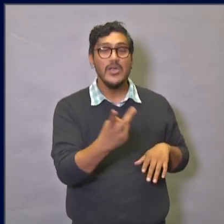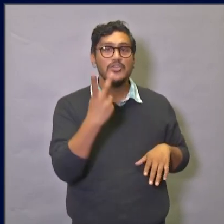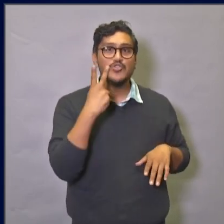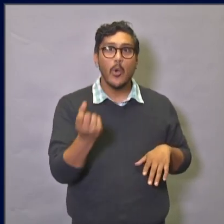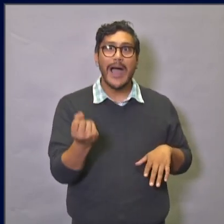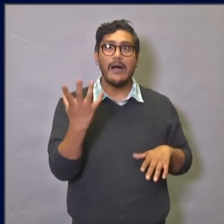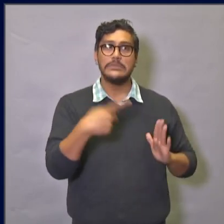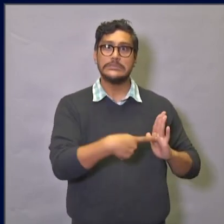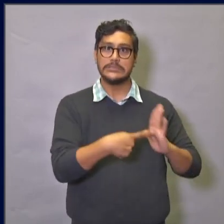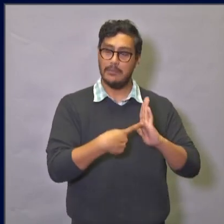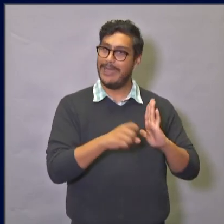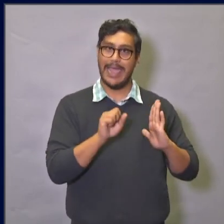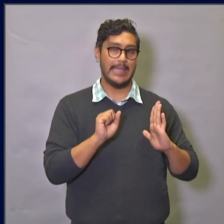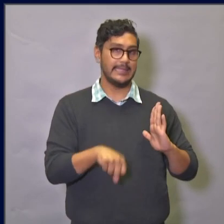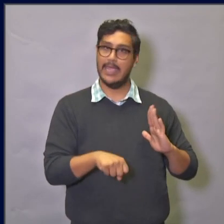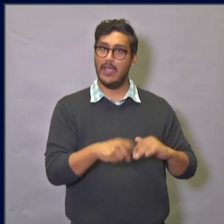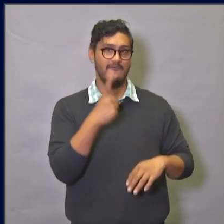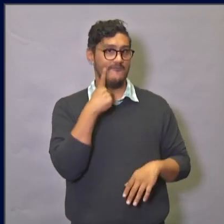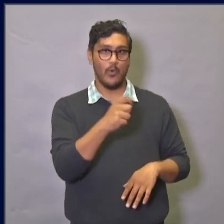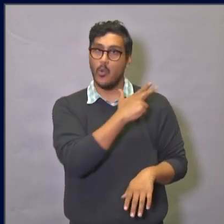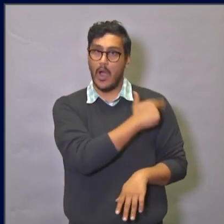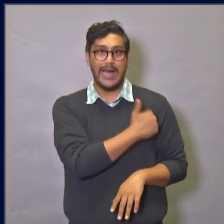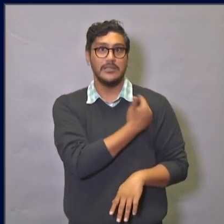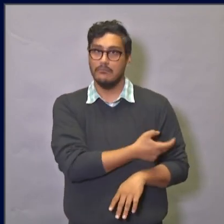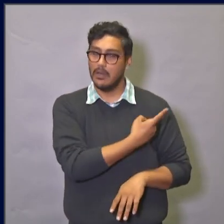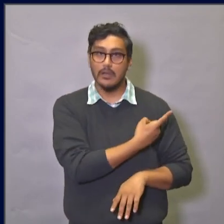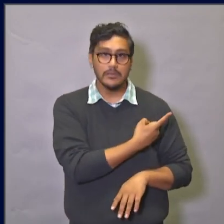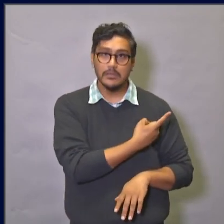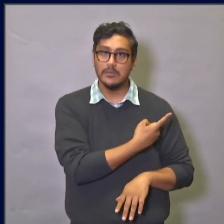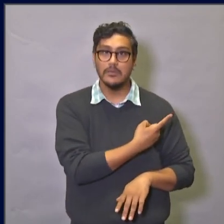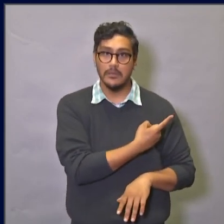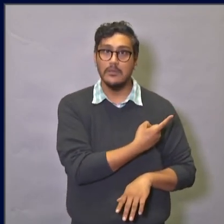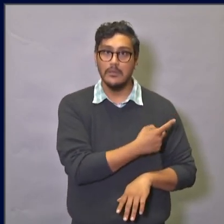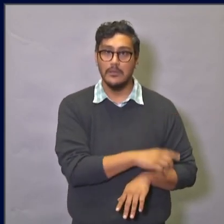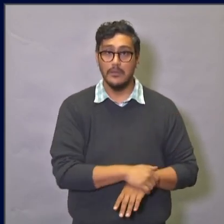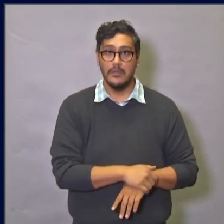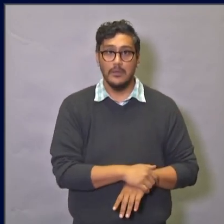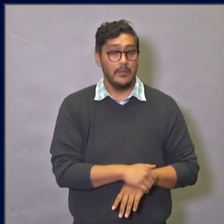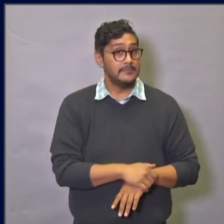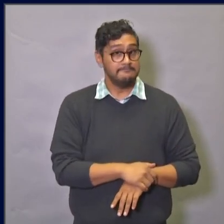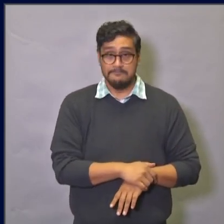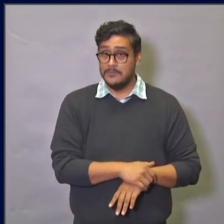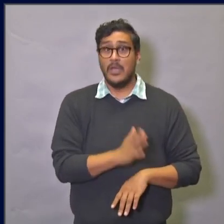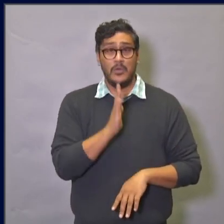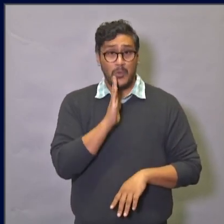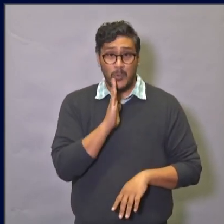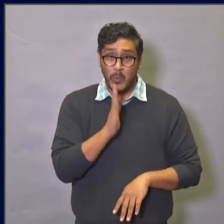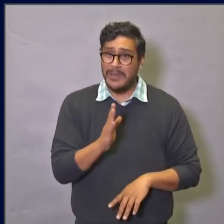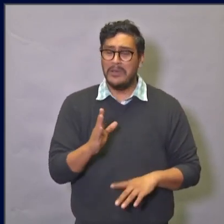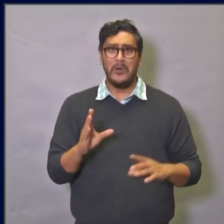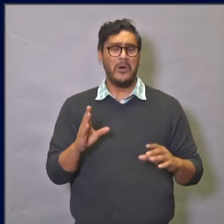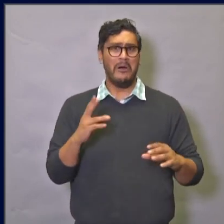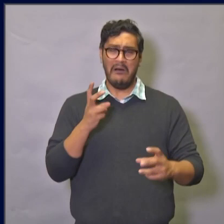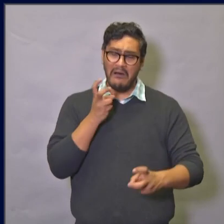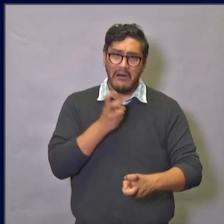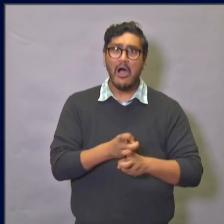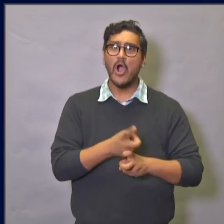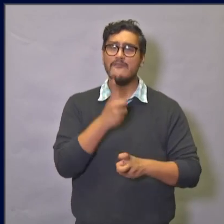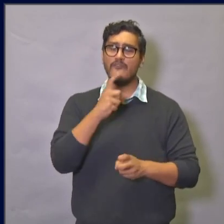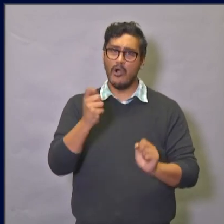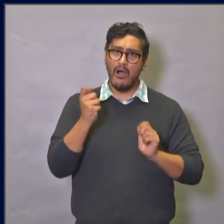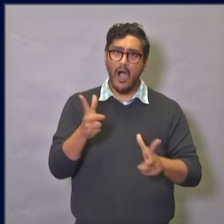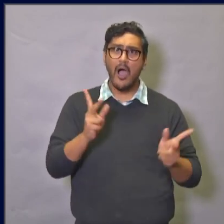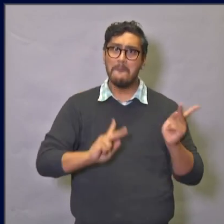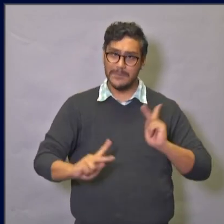puede generar en nuestro sistema de atención médica, lo que podría hacer que sea más difícil para todos acceder a